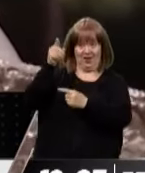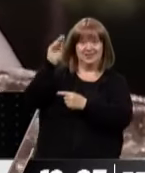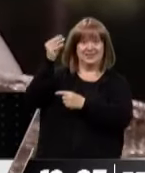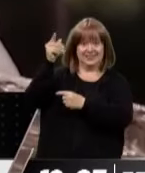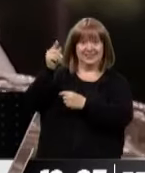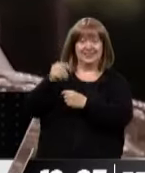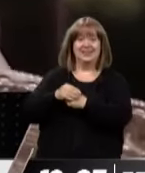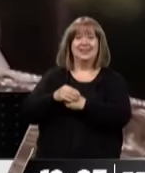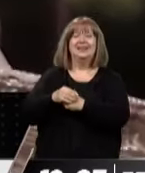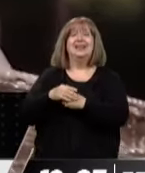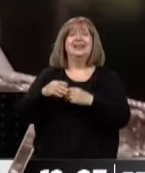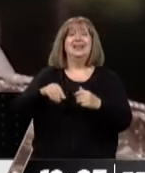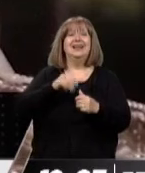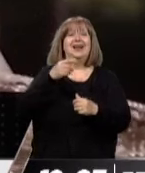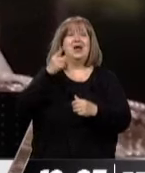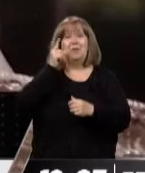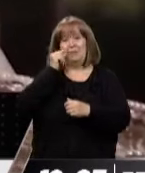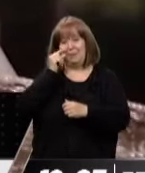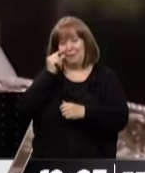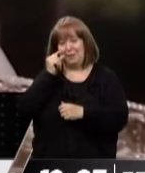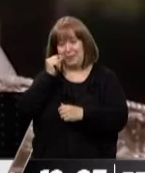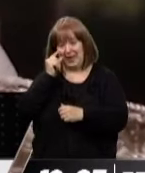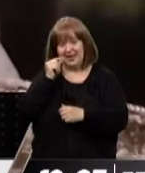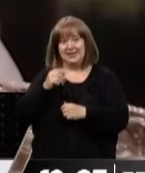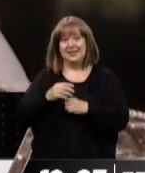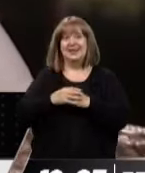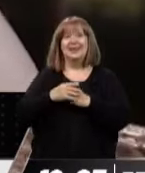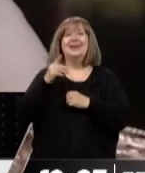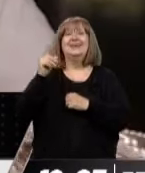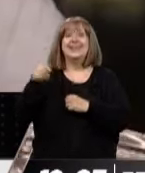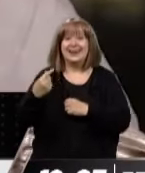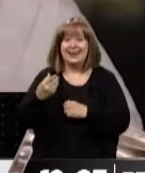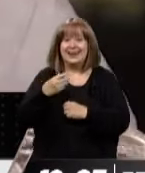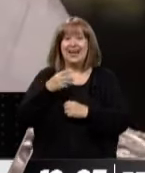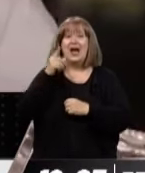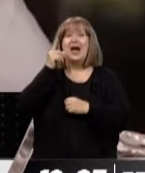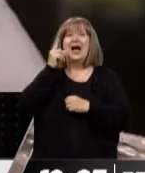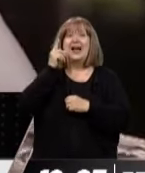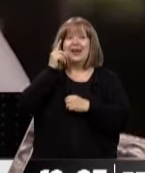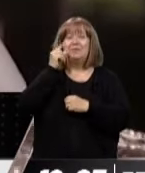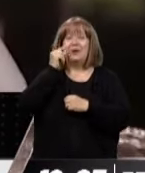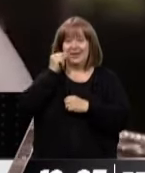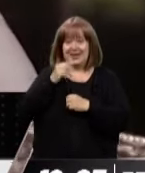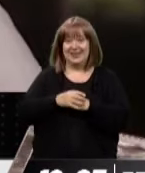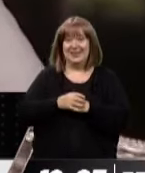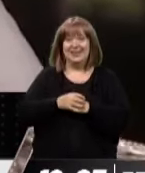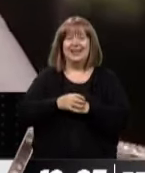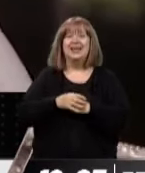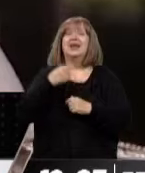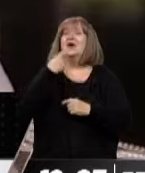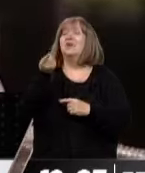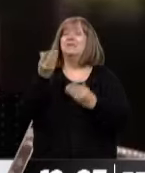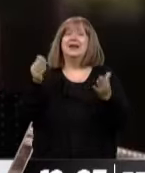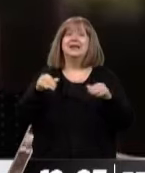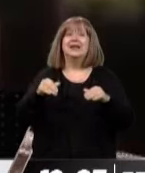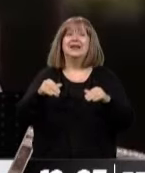con los brazucas. La volvió a ganar papá. La volvió a ganar papá. ¿Y ahora cómo